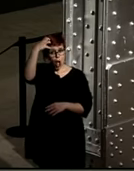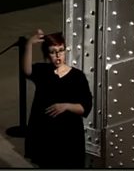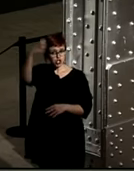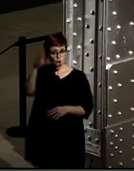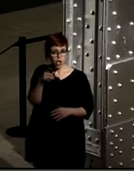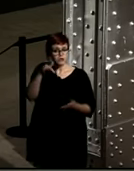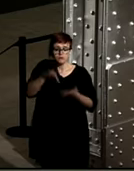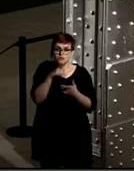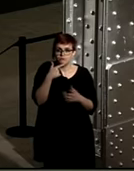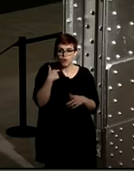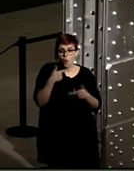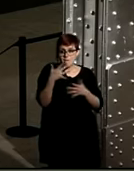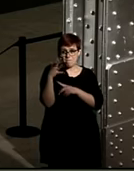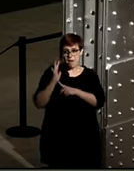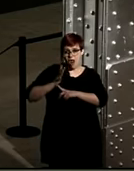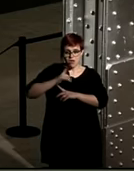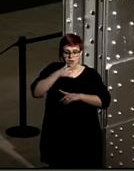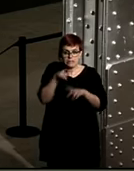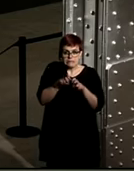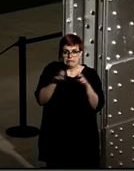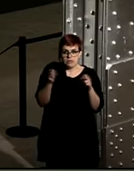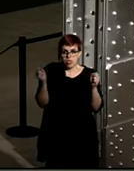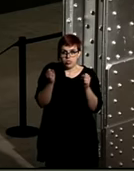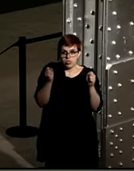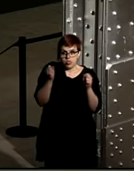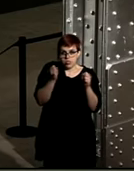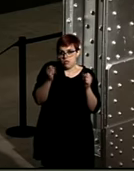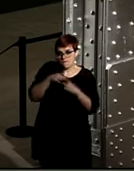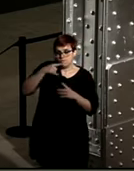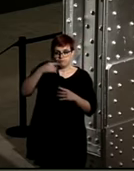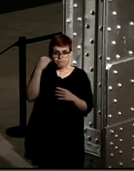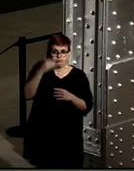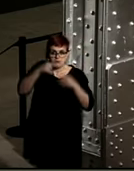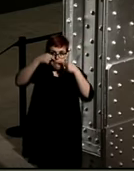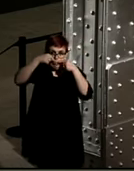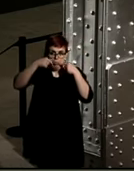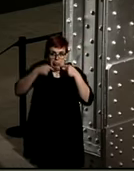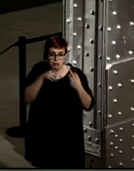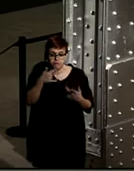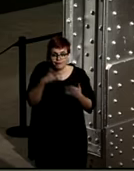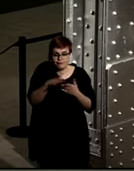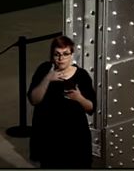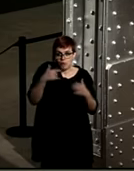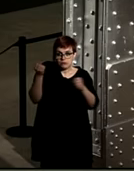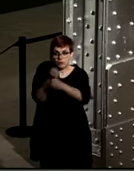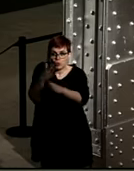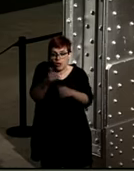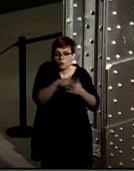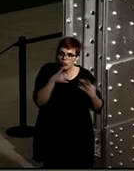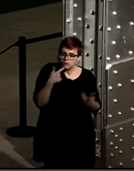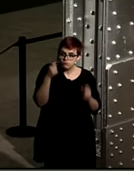muy trágica ese titular, y a partir de ahí dijimos, esto está ocurriendo, vimos muchos más titulares